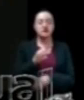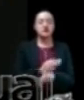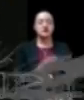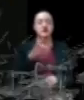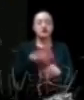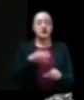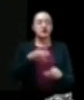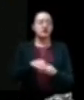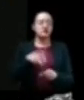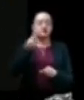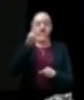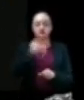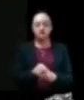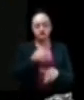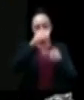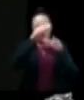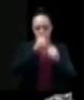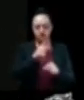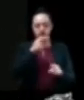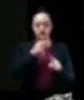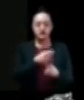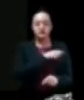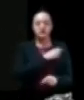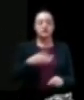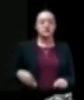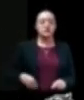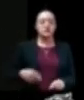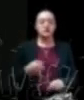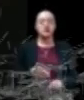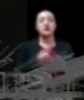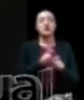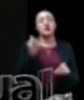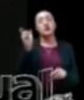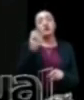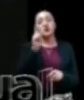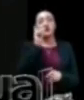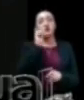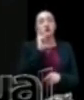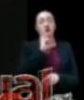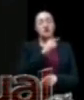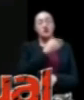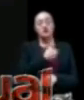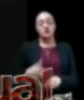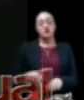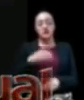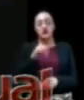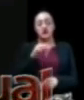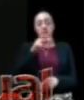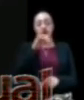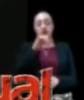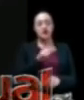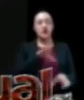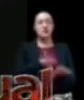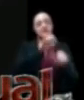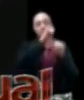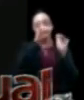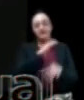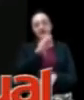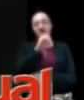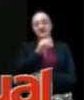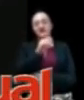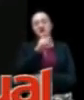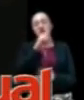en contra si el Ayuntamiento de Claudia Rivera Vivanco pretende aumentar las cargas fiscales a los